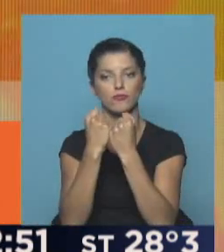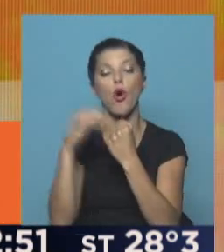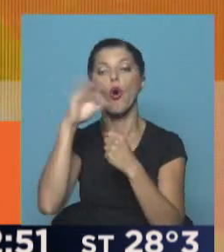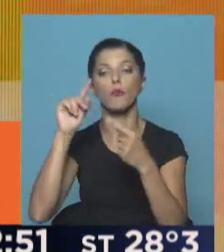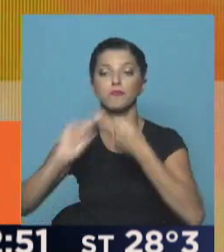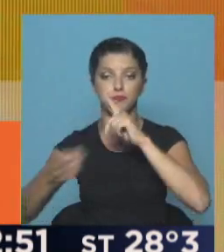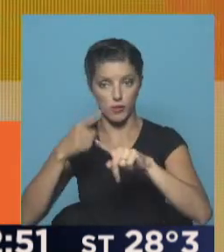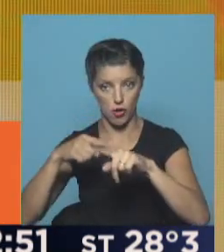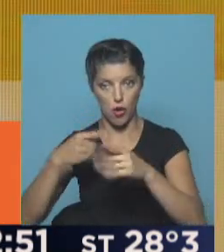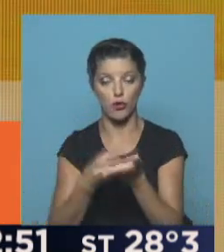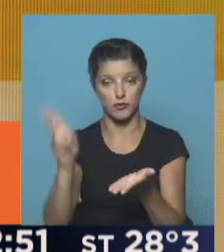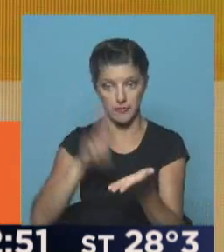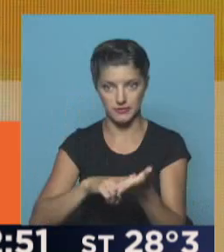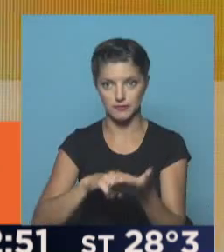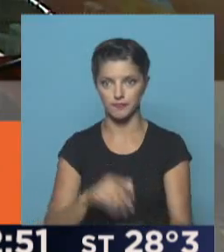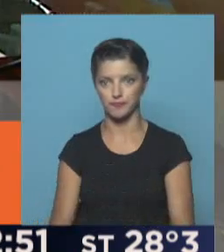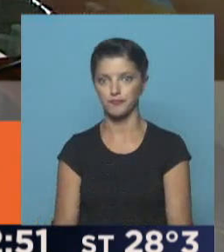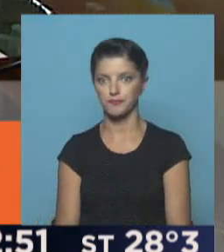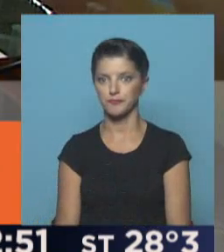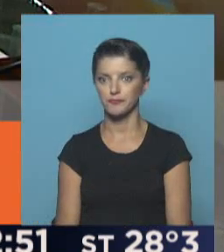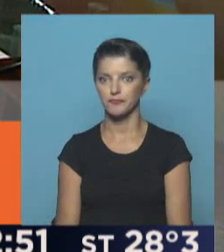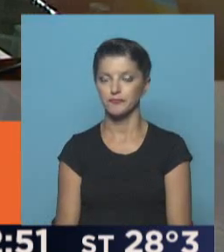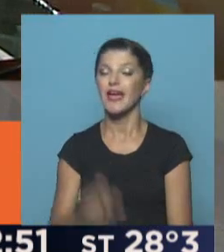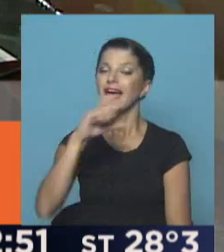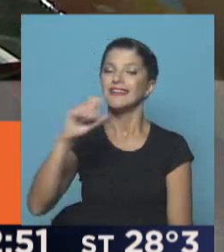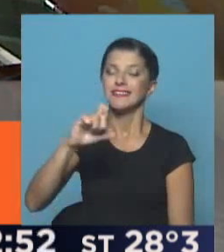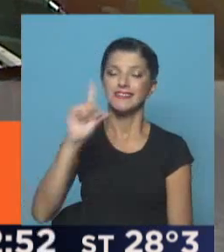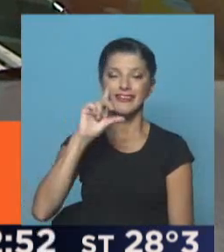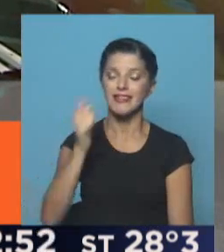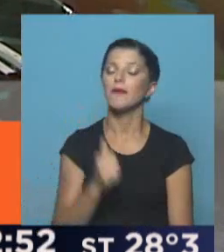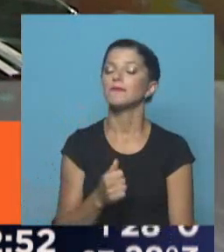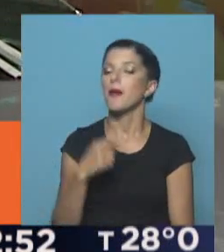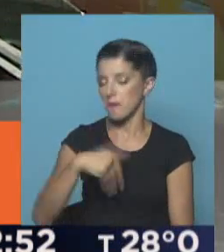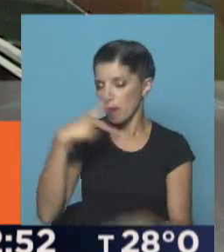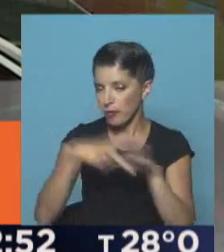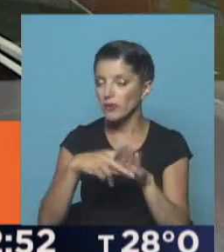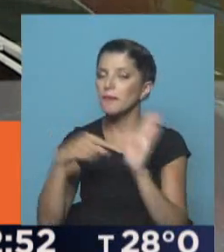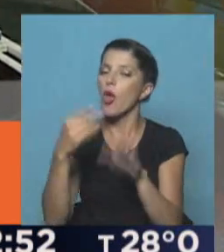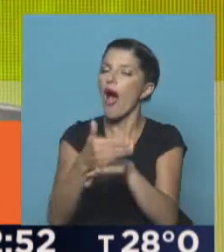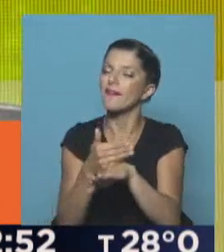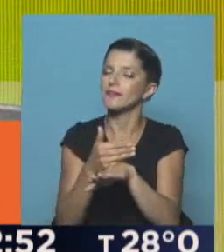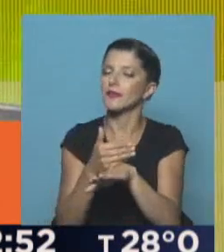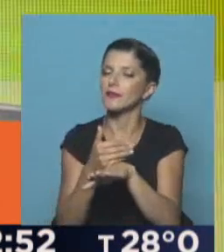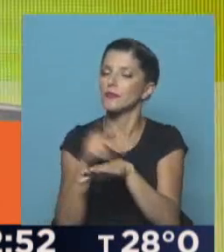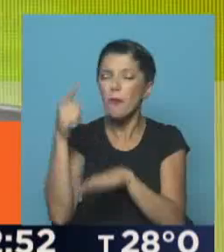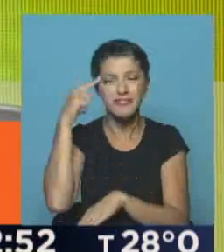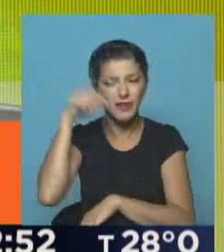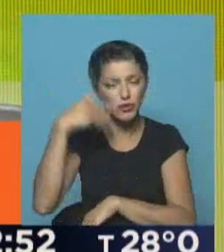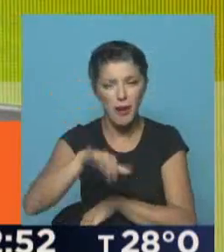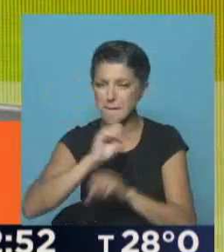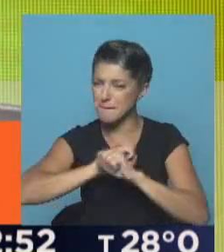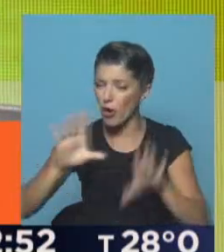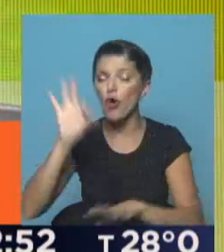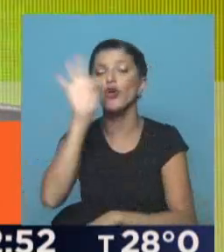relación diplomática con Cuba, justamente. Cecilia, nos estamos yendo a la pausa, pero en 2 palabras, ¿crees que esto solo puede empeorar o pensás